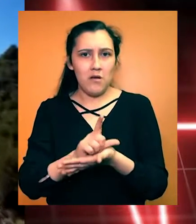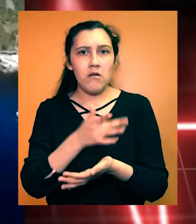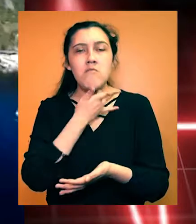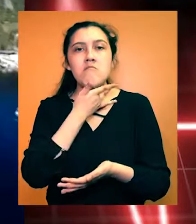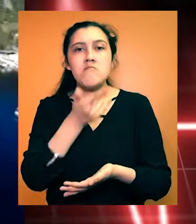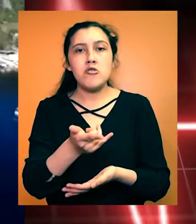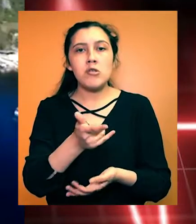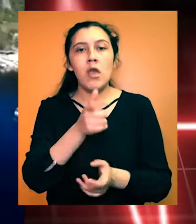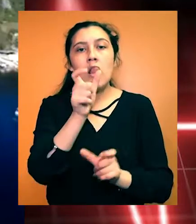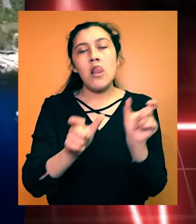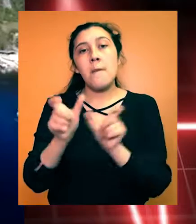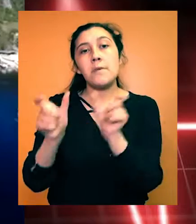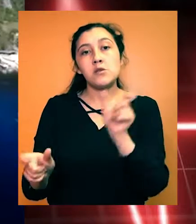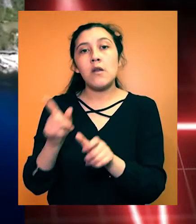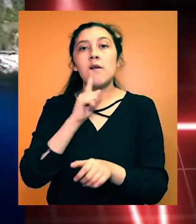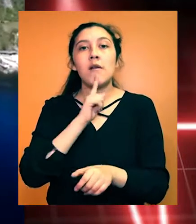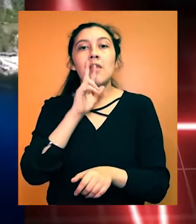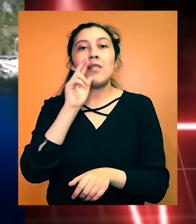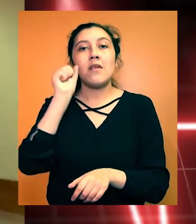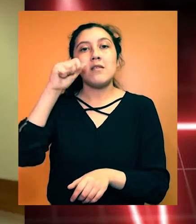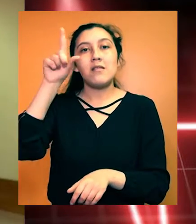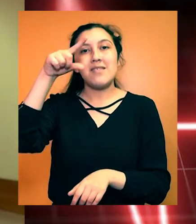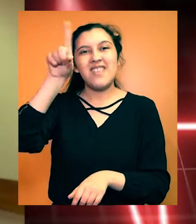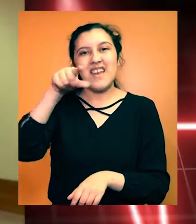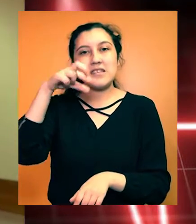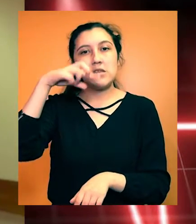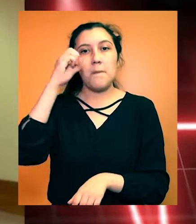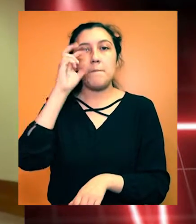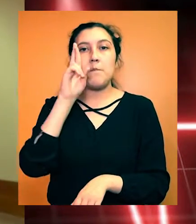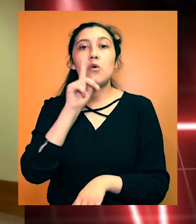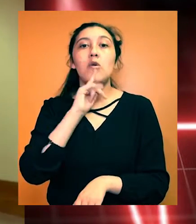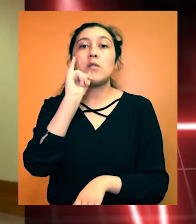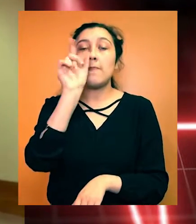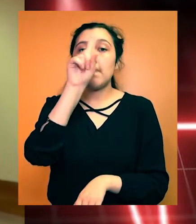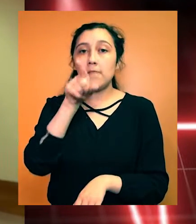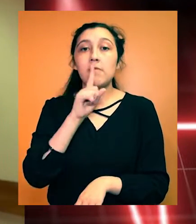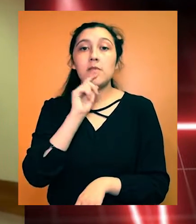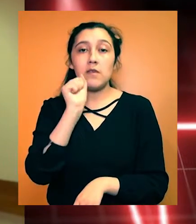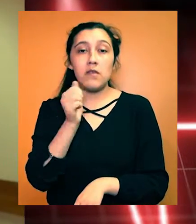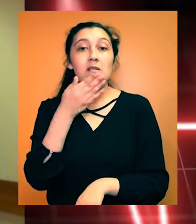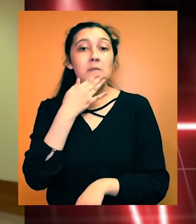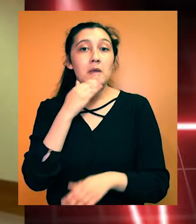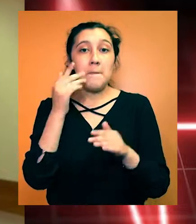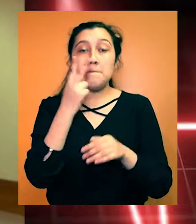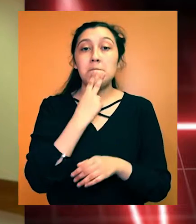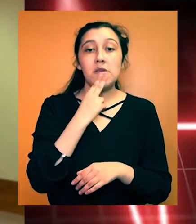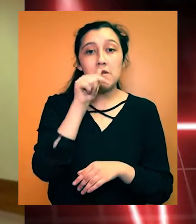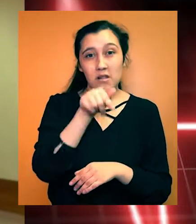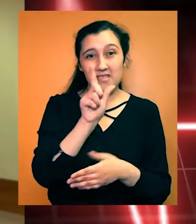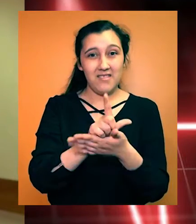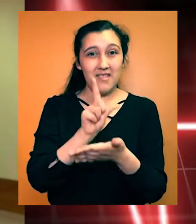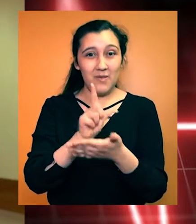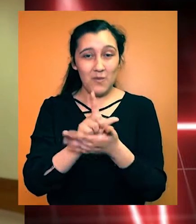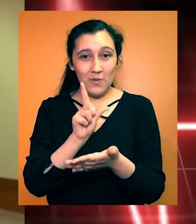transportistas son no residentes, los buses son no residentes y todos ellos van a traspasar sus costos al usuario,